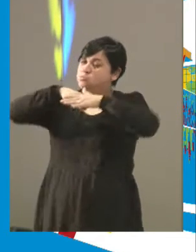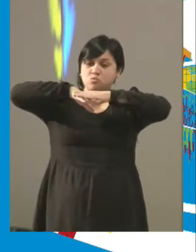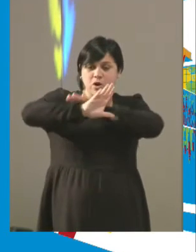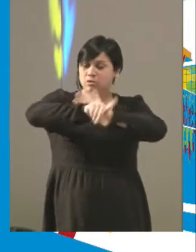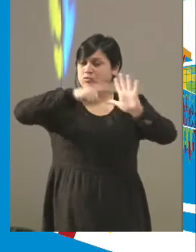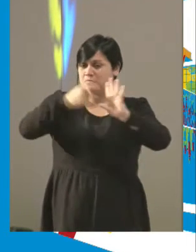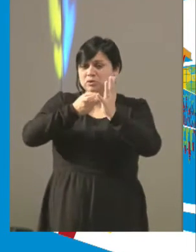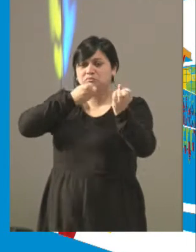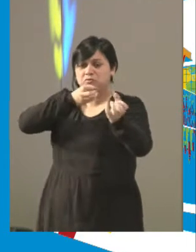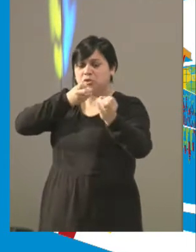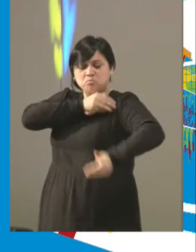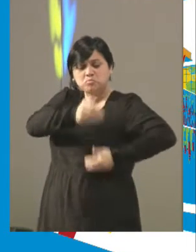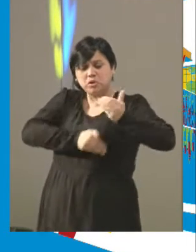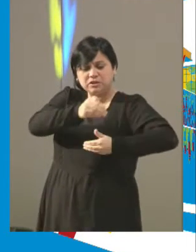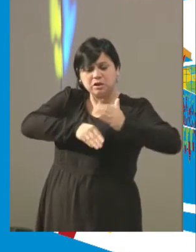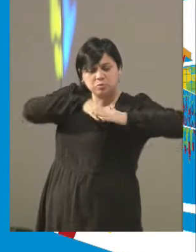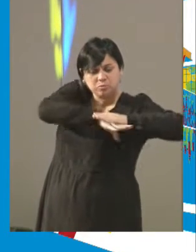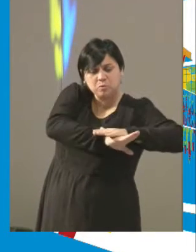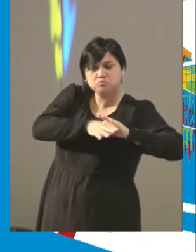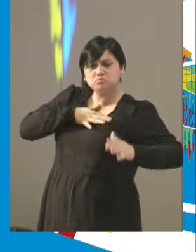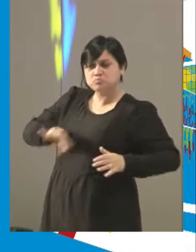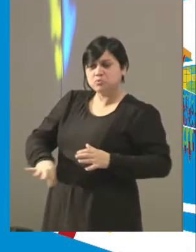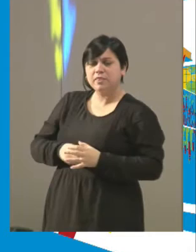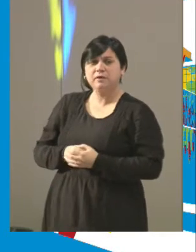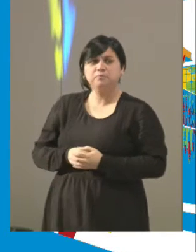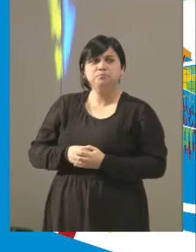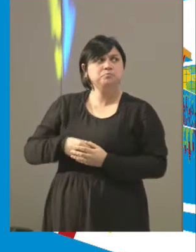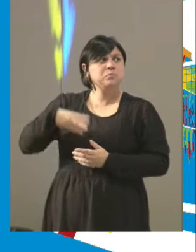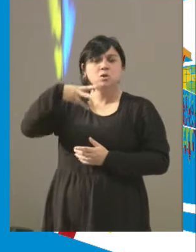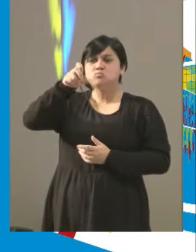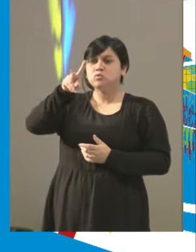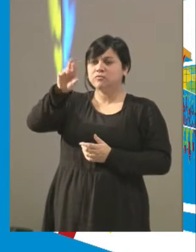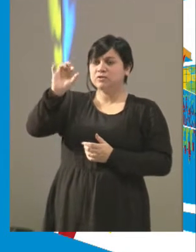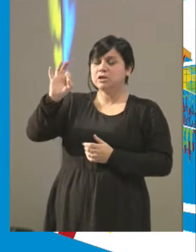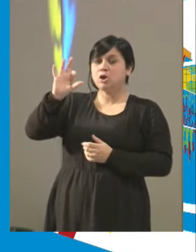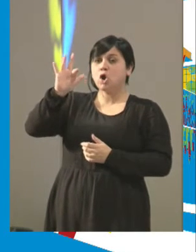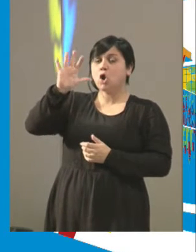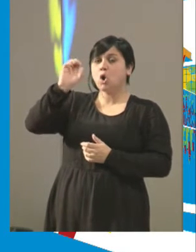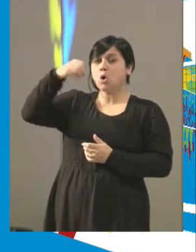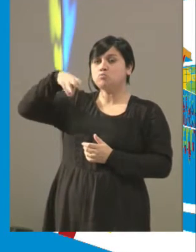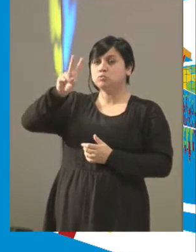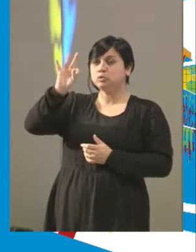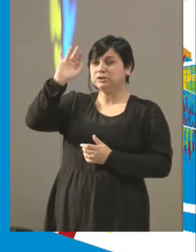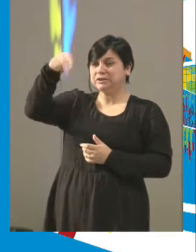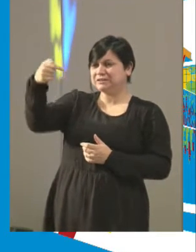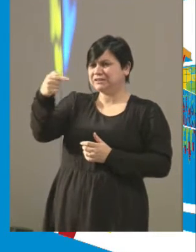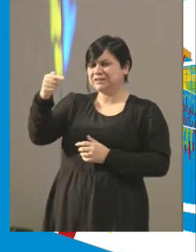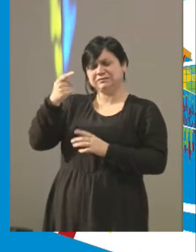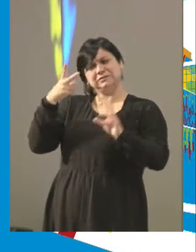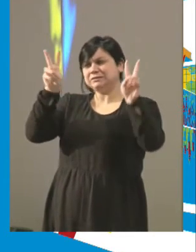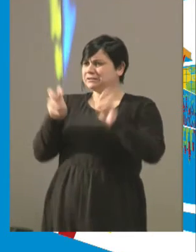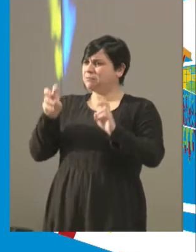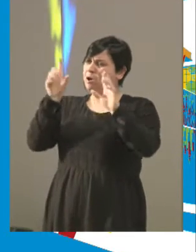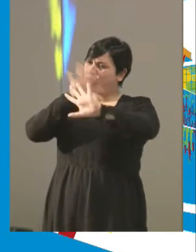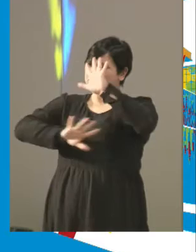la información y procesarla. Y bueno, Neuromorphic Computing, que es una cosa que ya la podemos dejar para otro rato porque es ya bastante complicadilla,